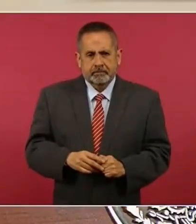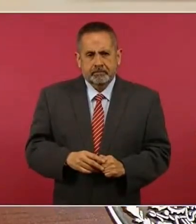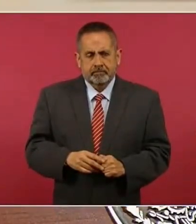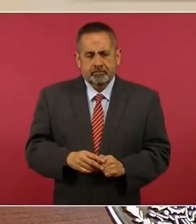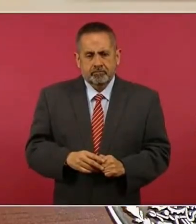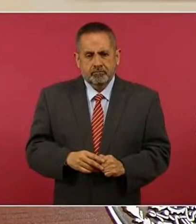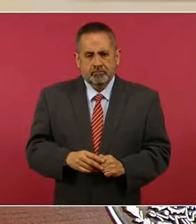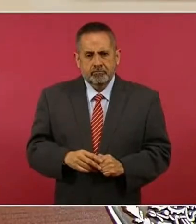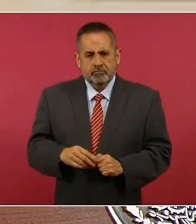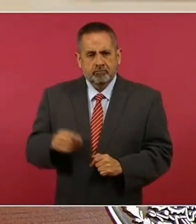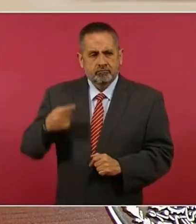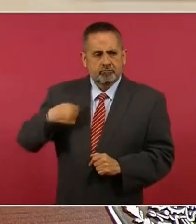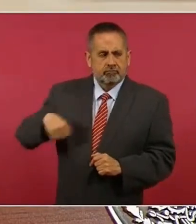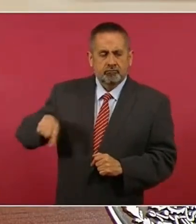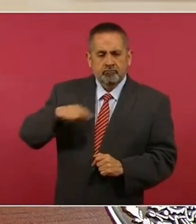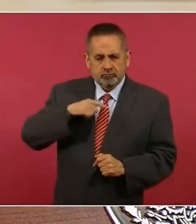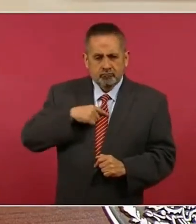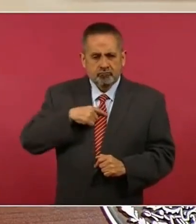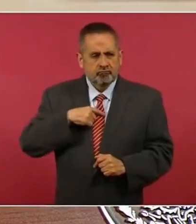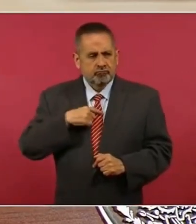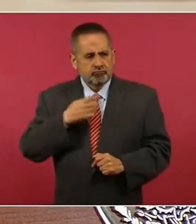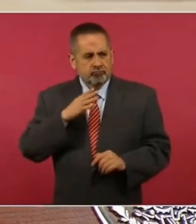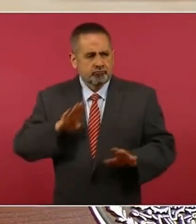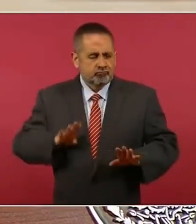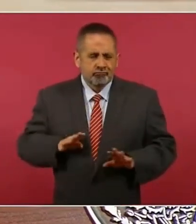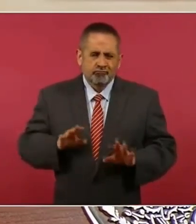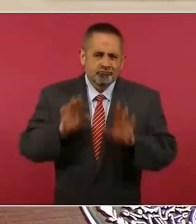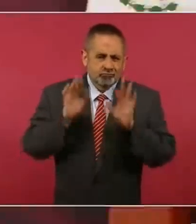la ventaja, la dicha enorme